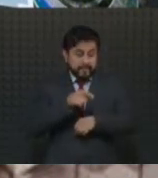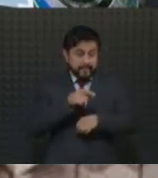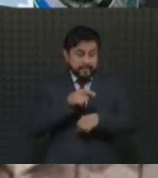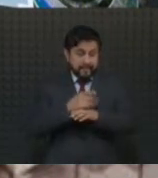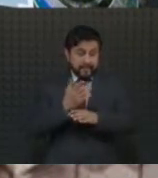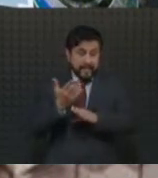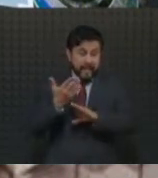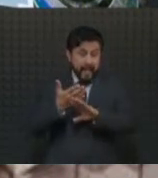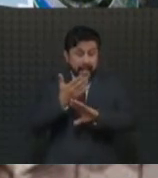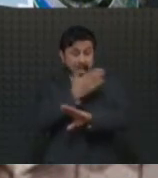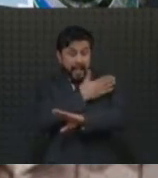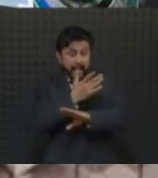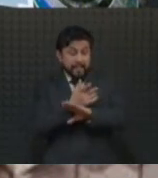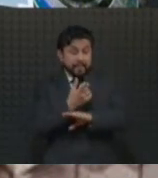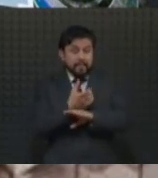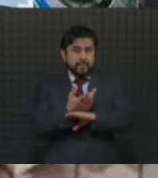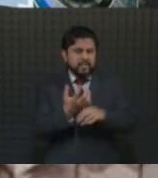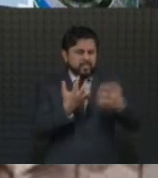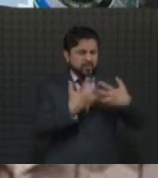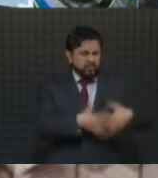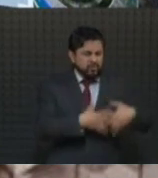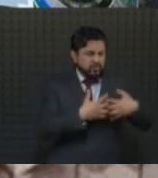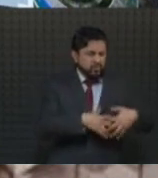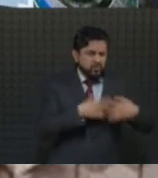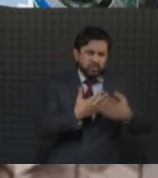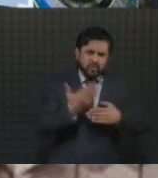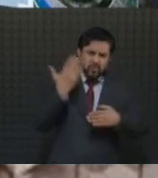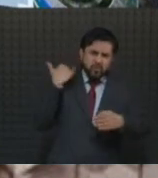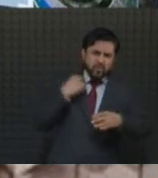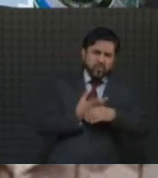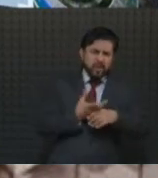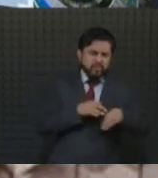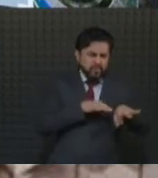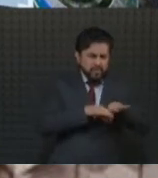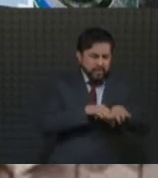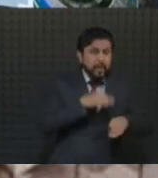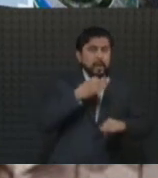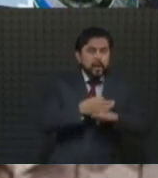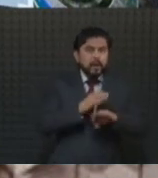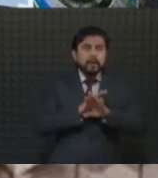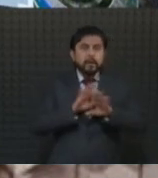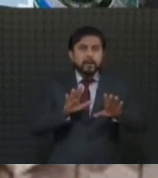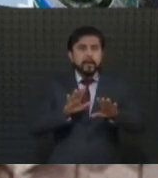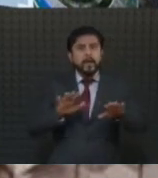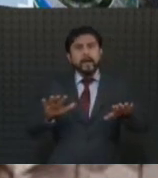de jugadores o de deportistas que se están formando en este espacio.